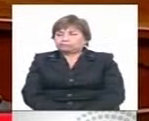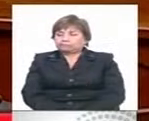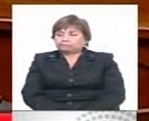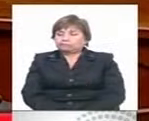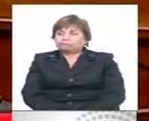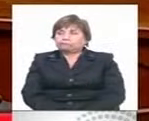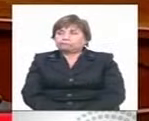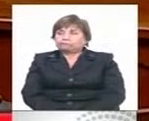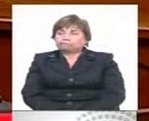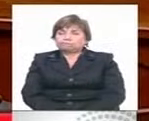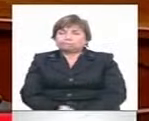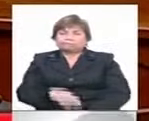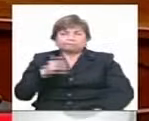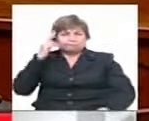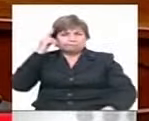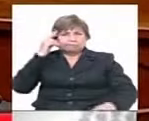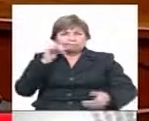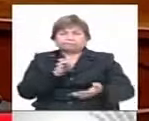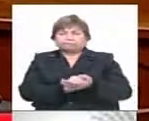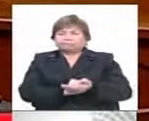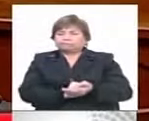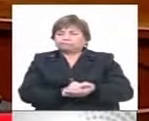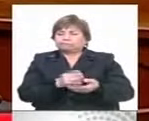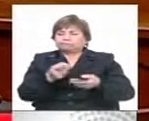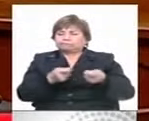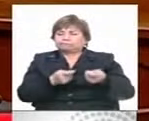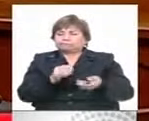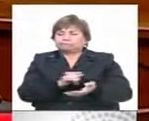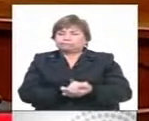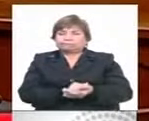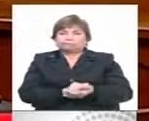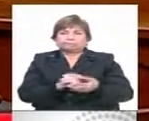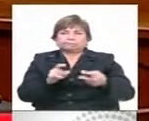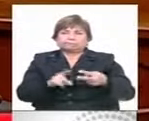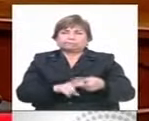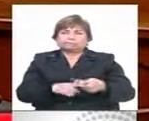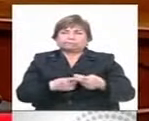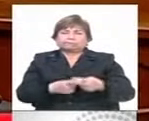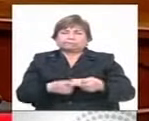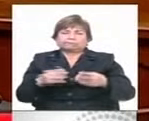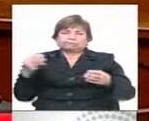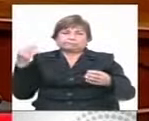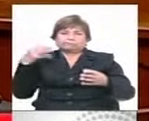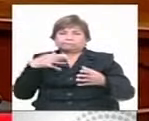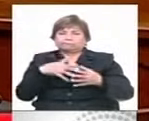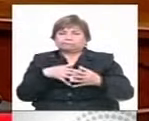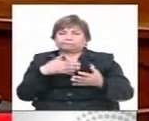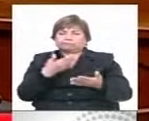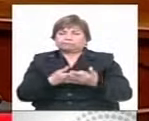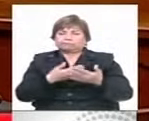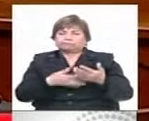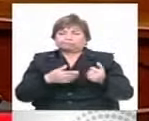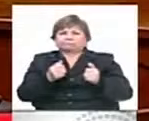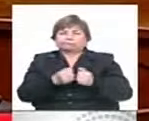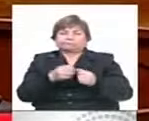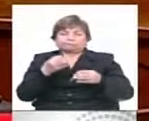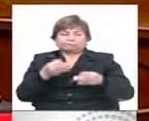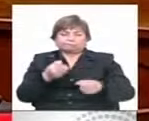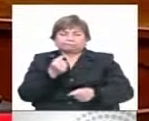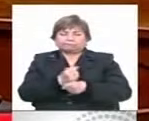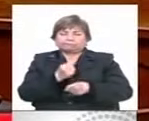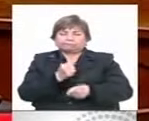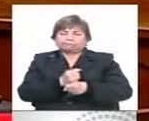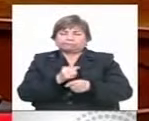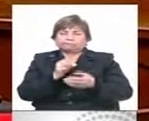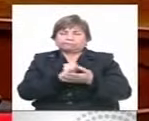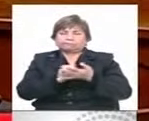ello, presentaremos al Poder Legislativo una iniciativa que aborde esta problemática y desarrolle el funcionamiento del